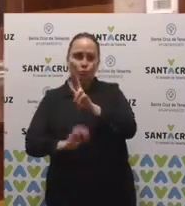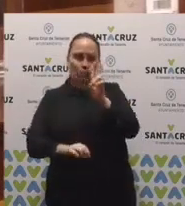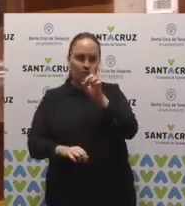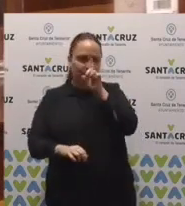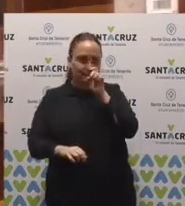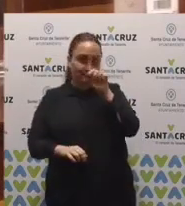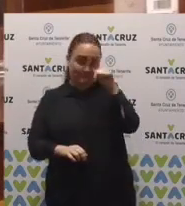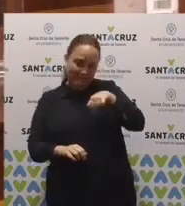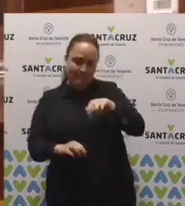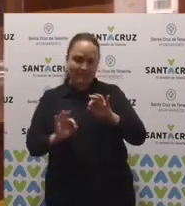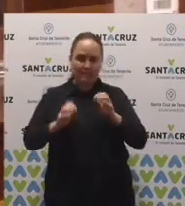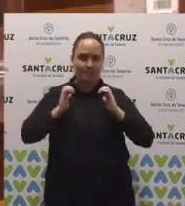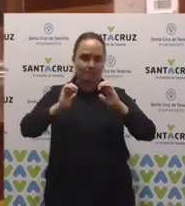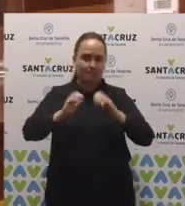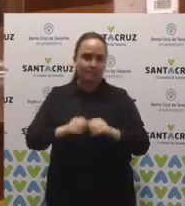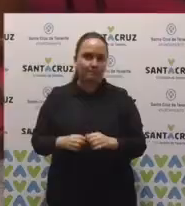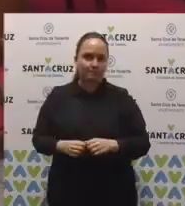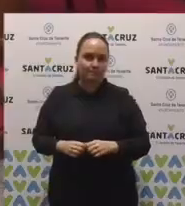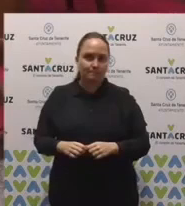pleno